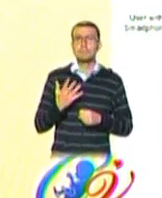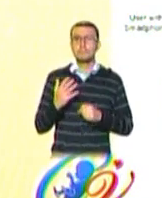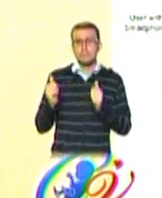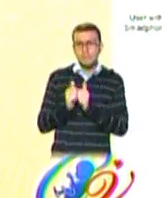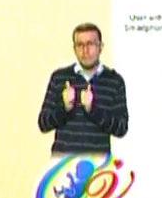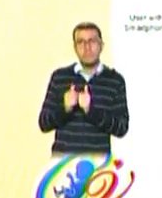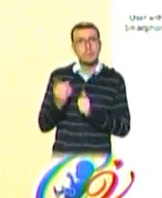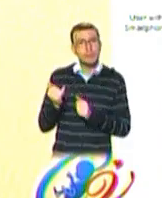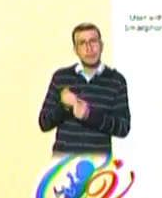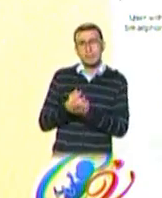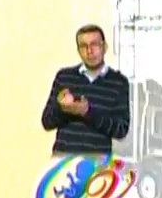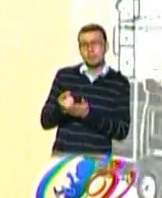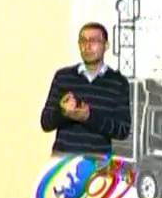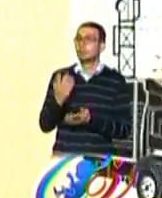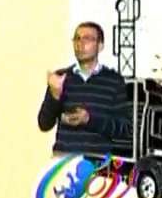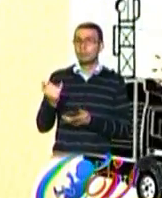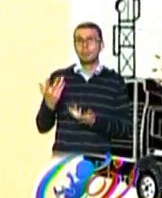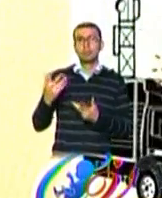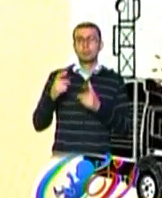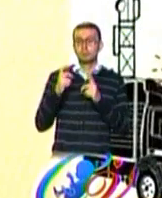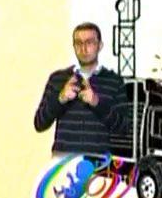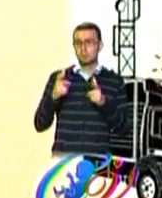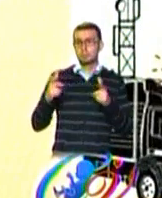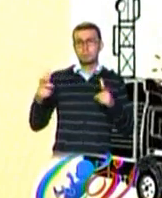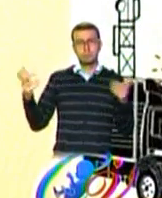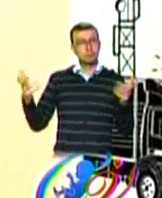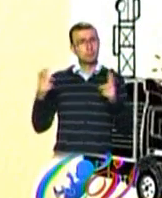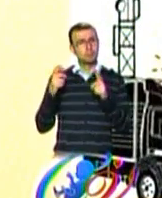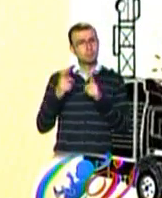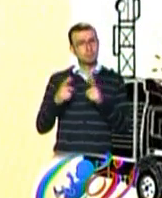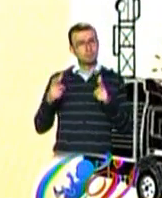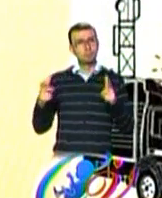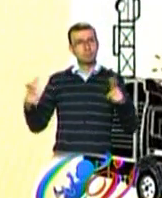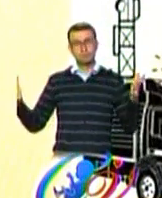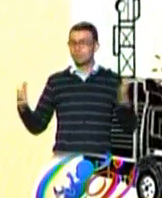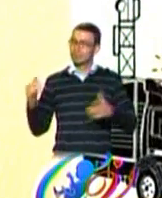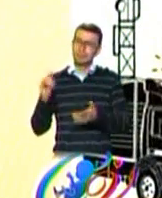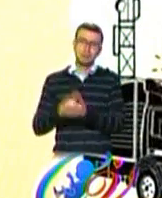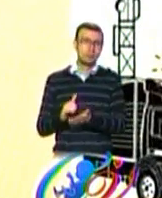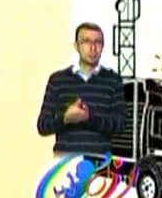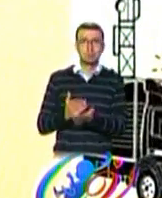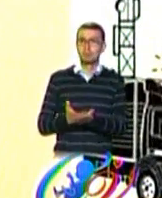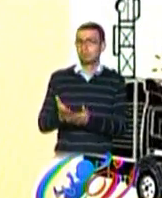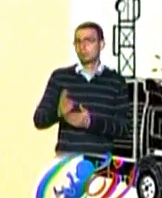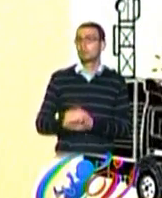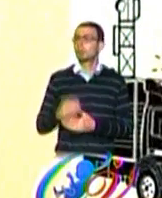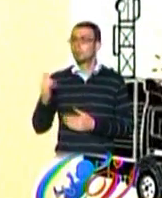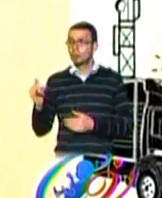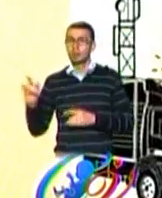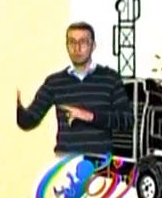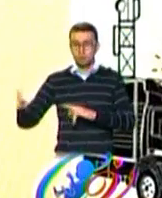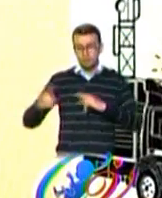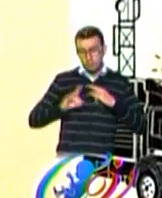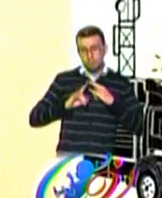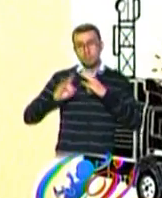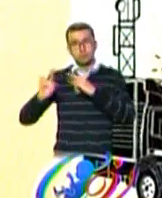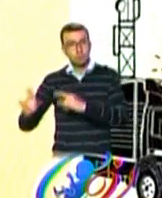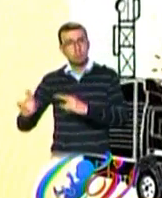las ondas y el ruido. Esto interactúa, esto crea una